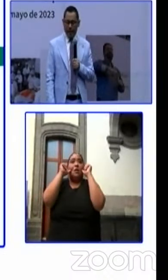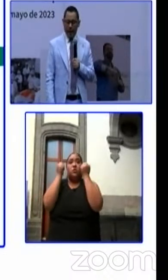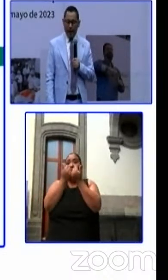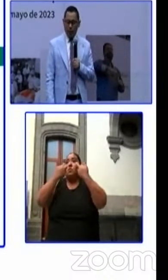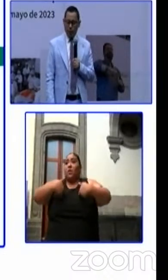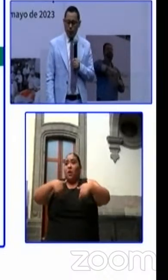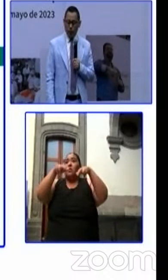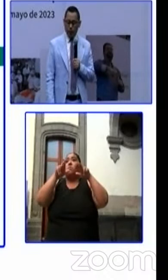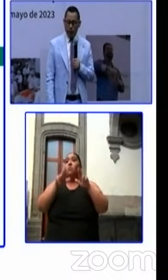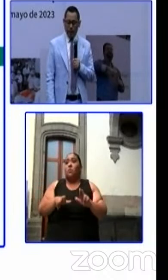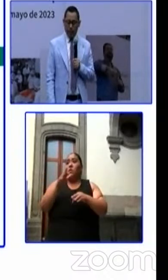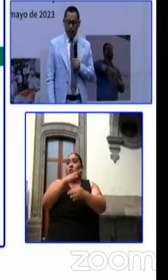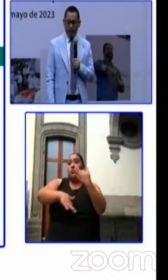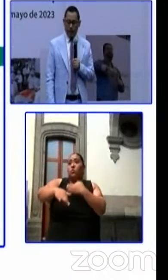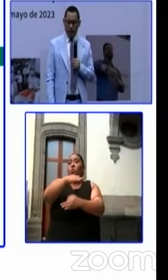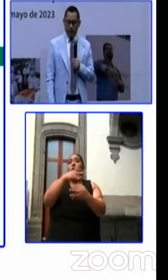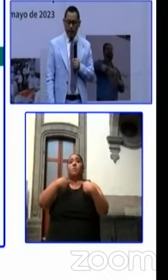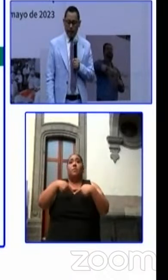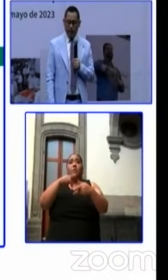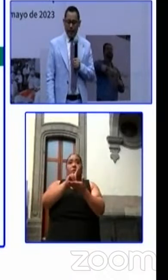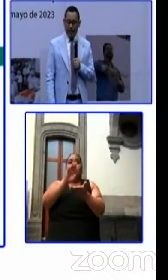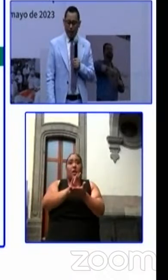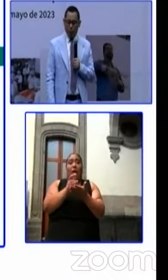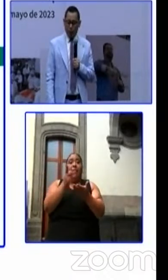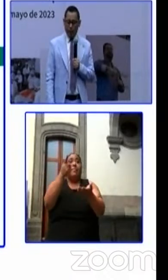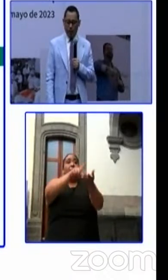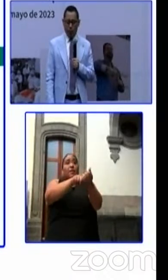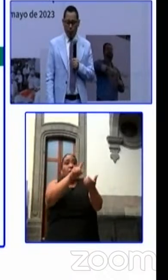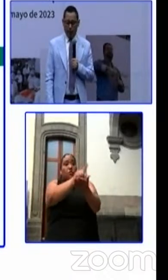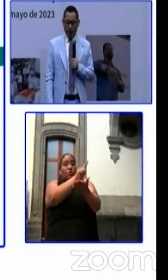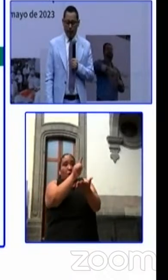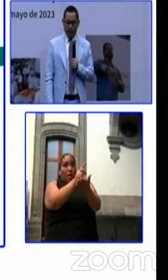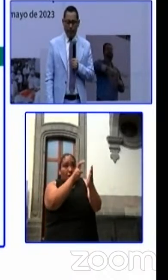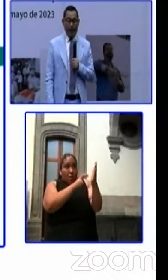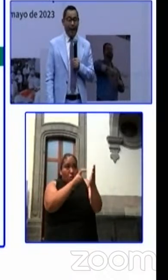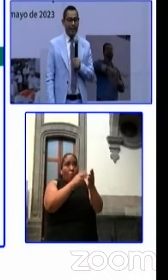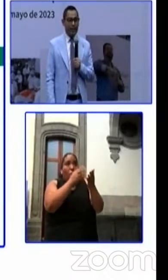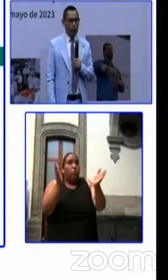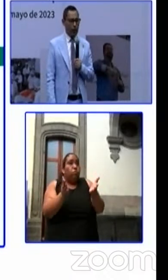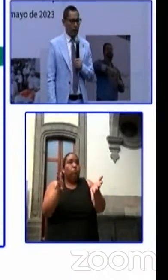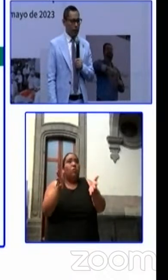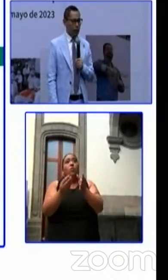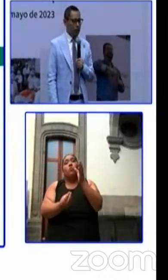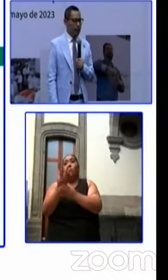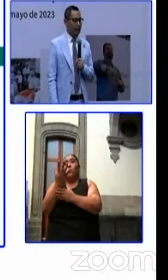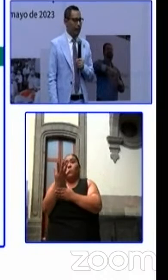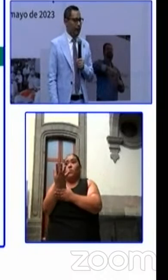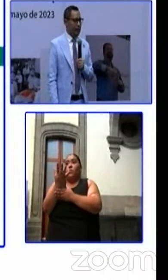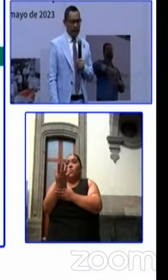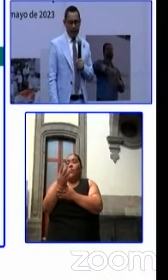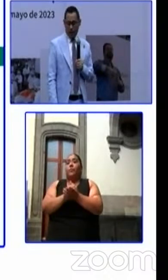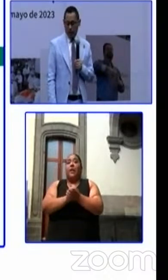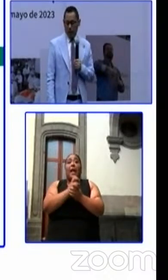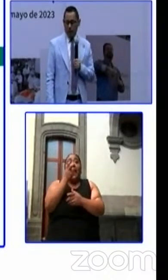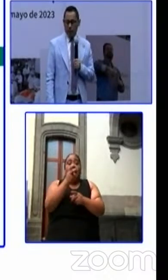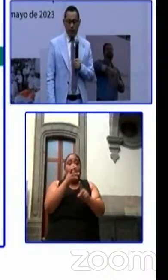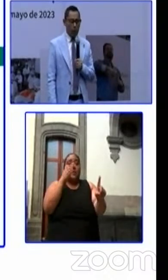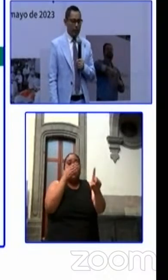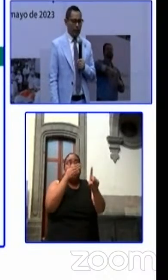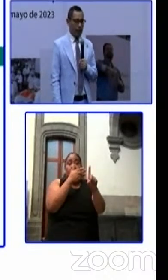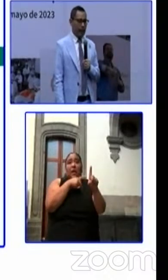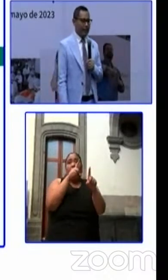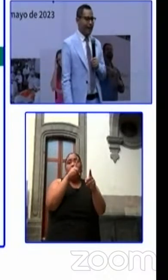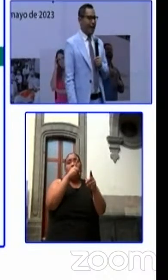representativas en la adopción de las medidas legislativas y la política pública. Este objetivo tiene definidas